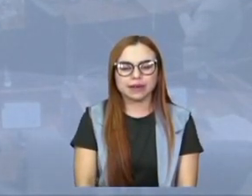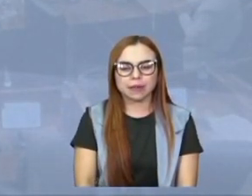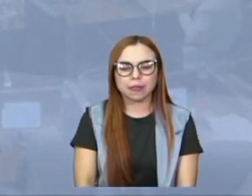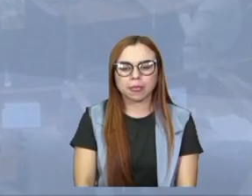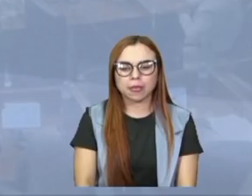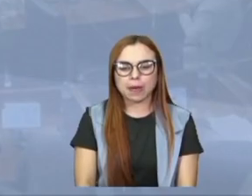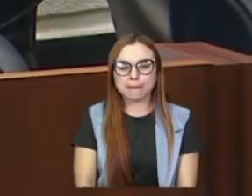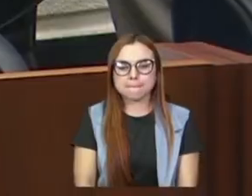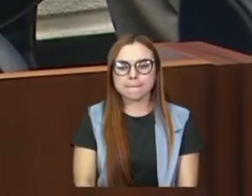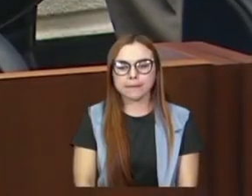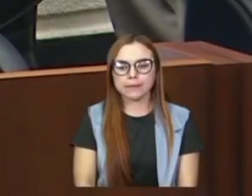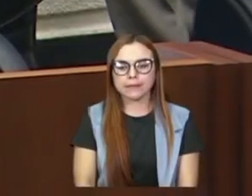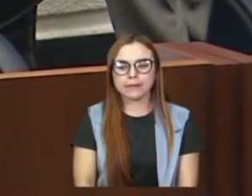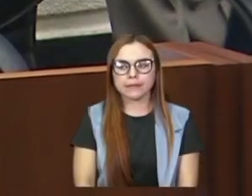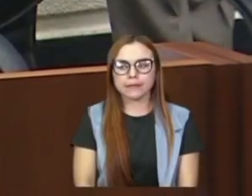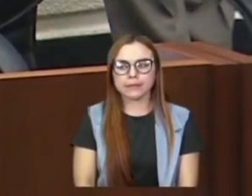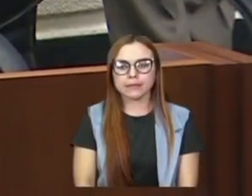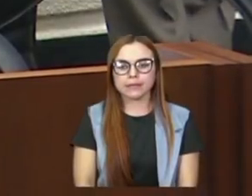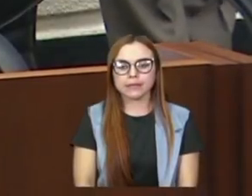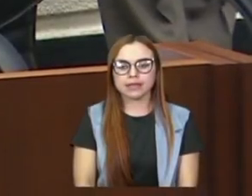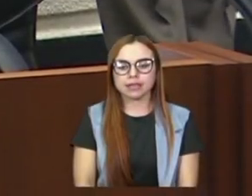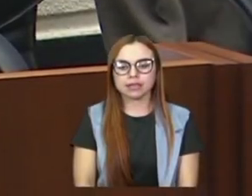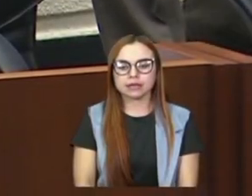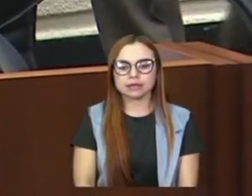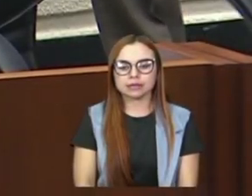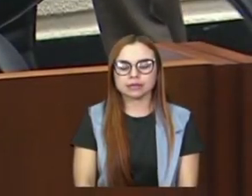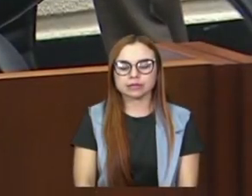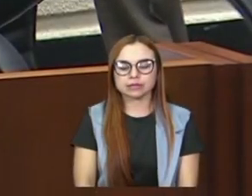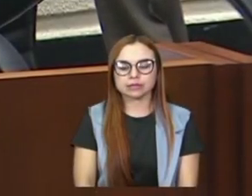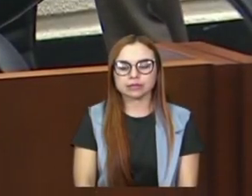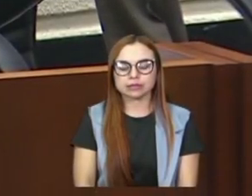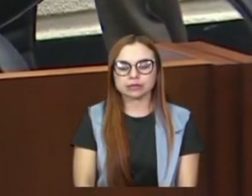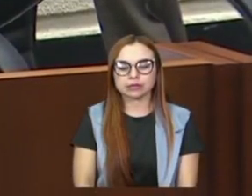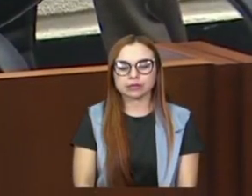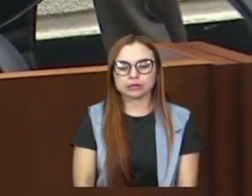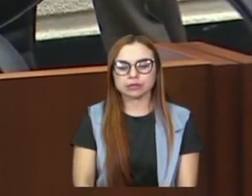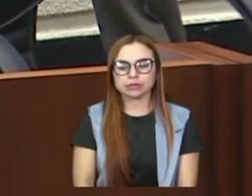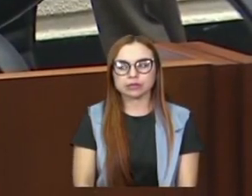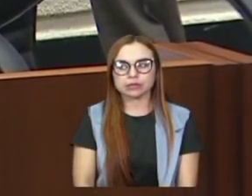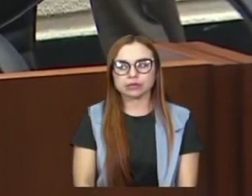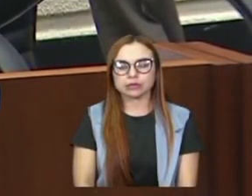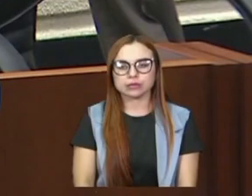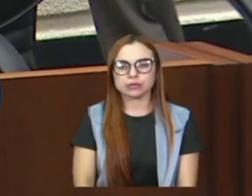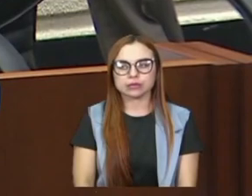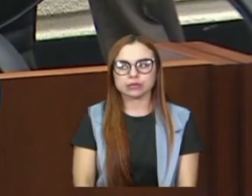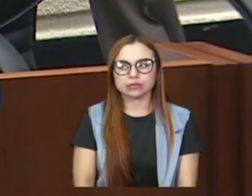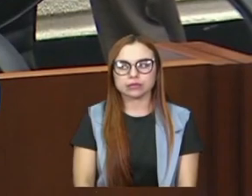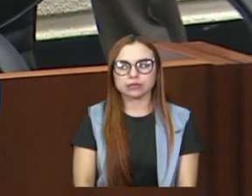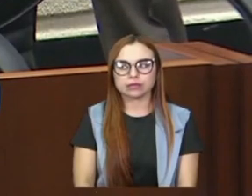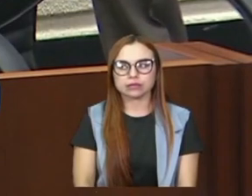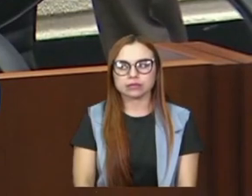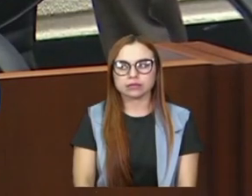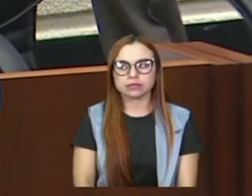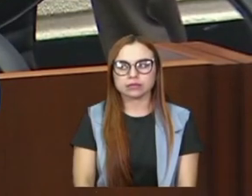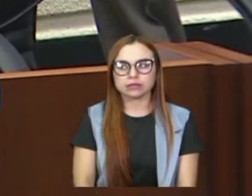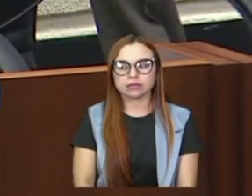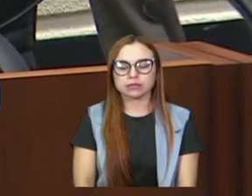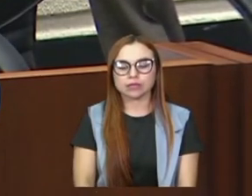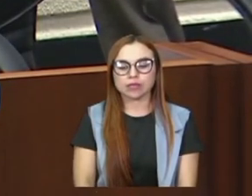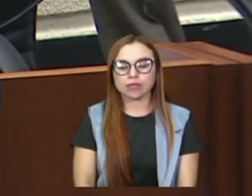Informe técnico que rinde la Secretaría General al Pleno de la Asamblea Nacional relativo a la revisión y corrección de estilo del proyecto de